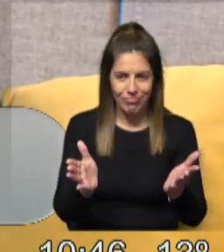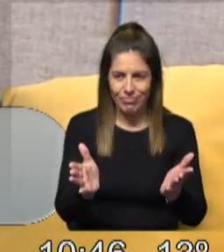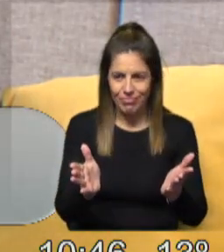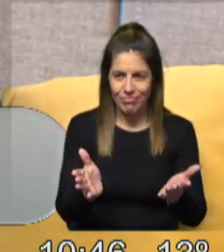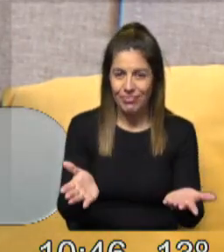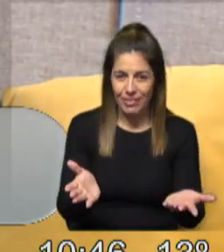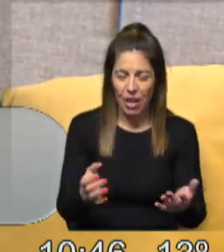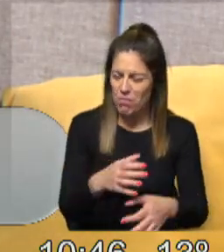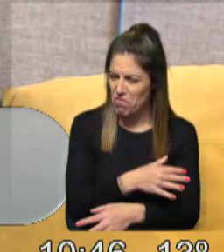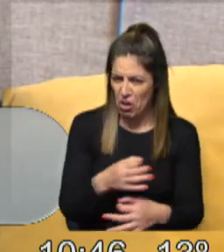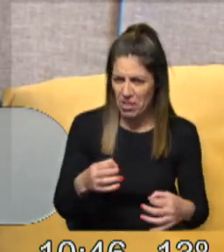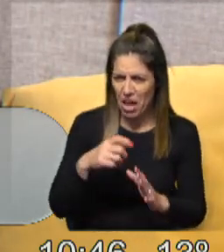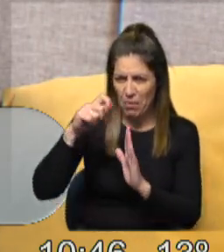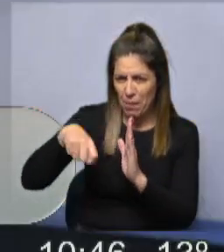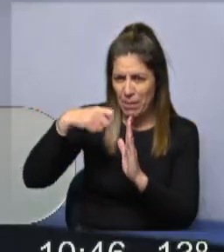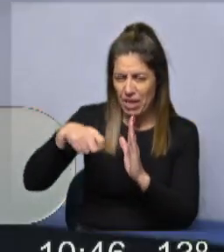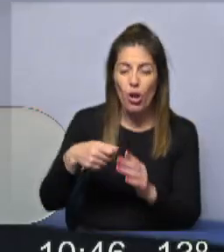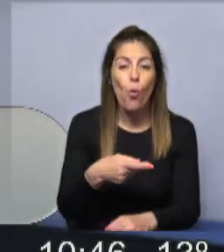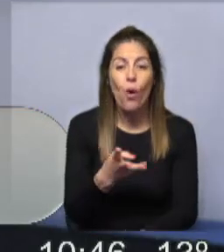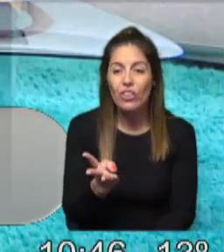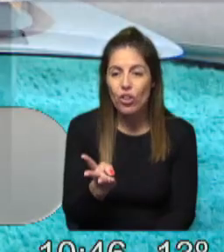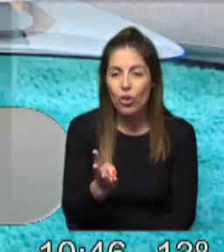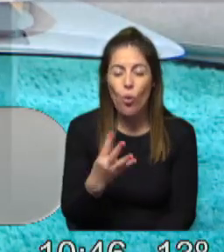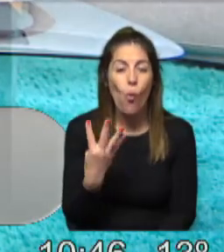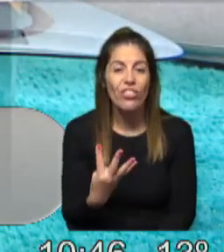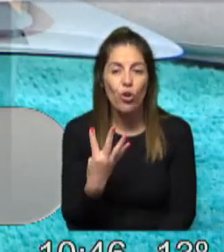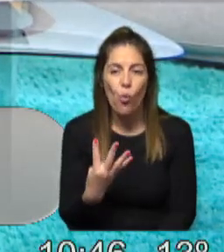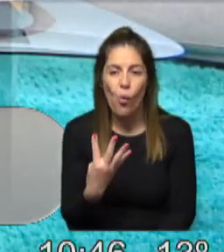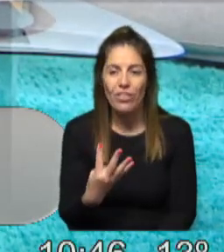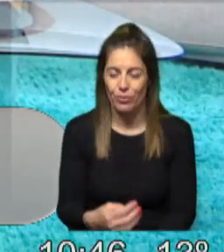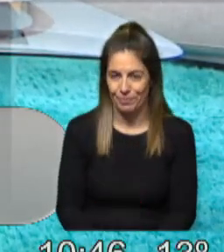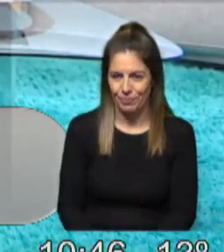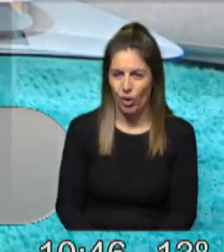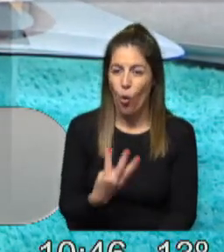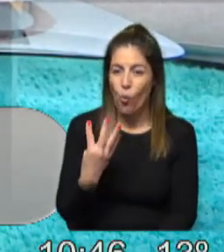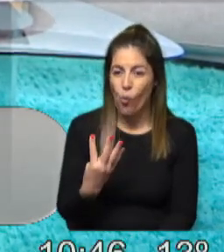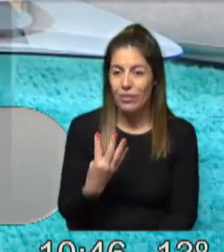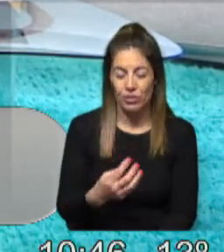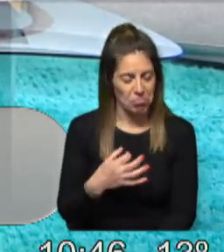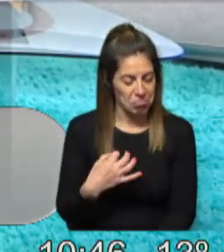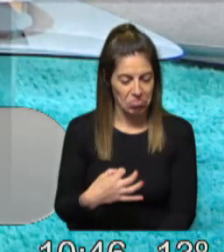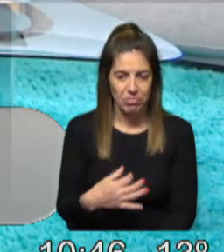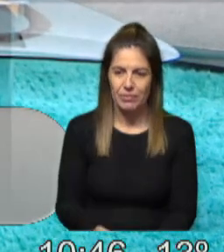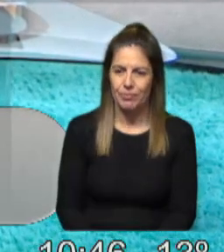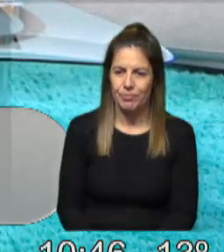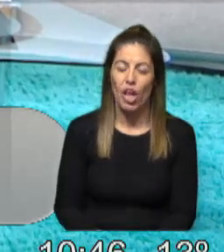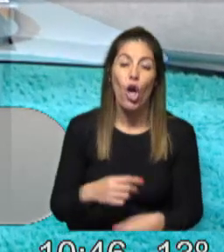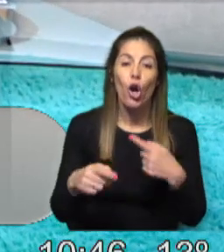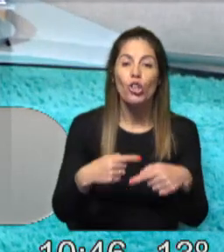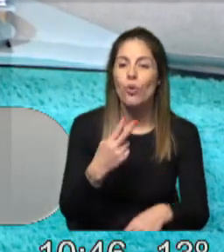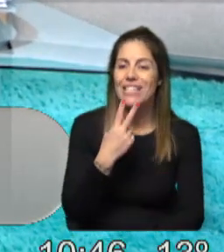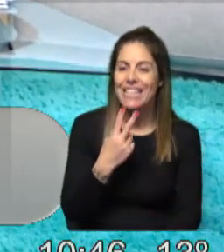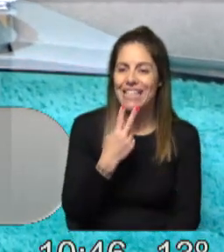Bien. Formidable película, realmente. ¿Cuántos cuervos? Acá tiene un 4, tranquilamente. ¡Epa! Cuatro cuervos. Tranquilamente. Seguimos en Netflix.